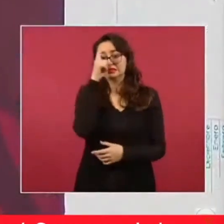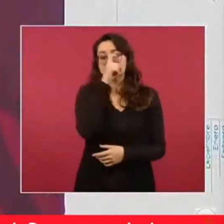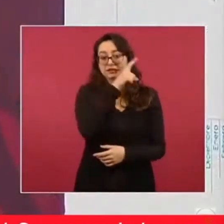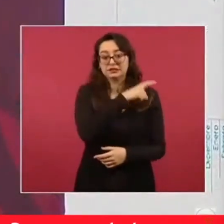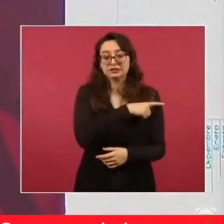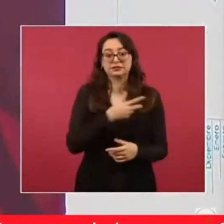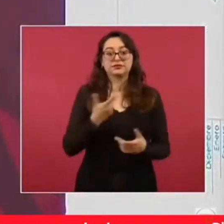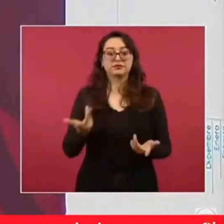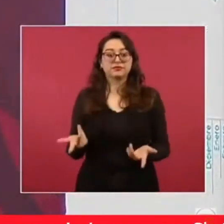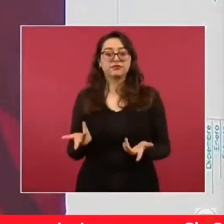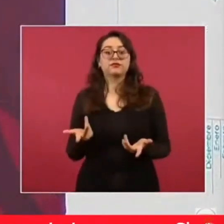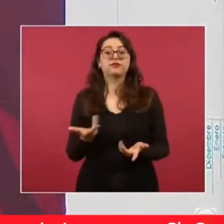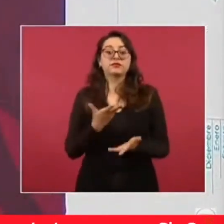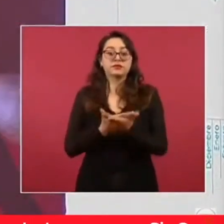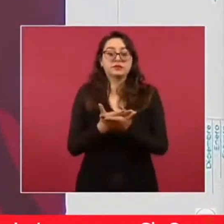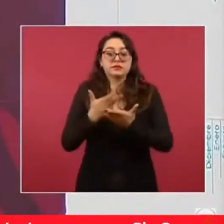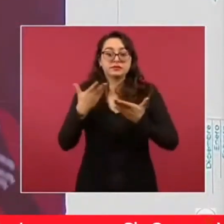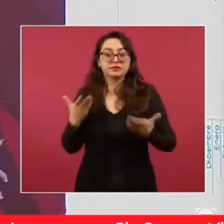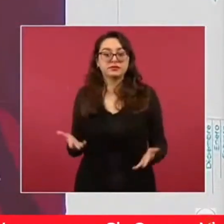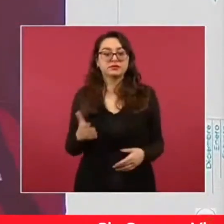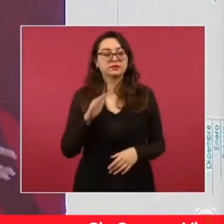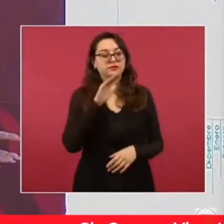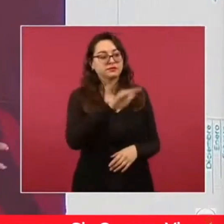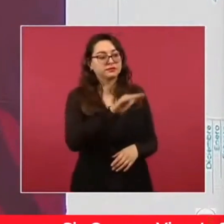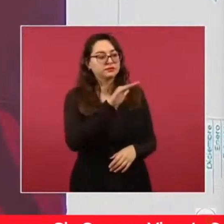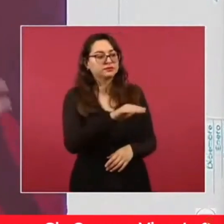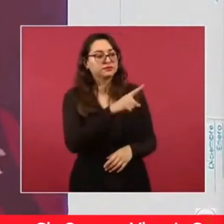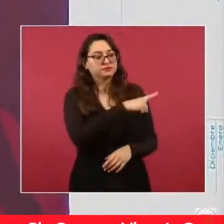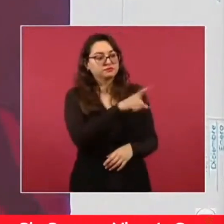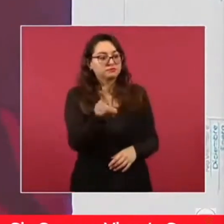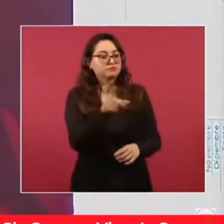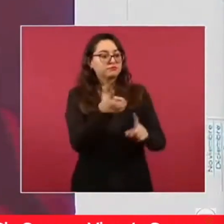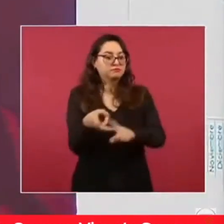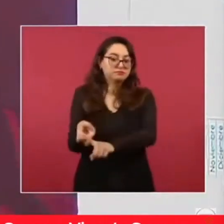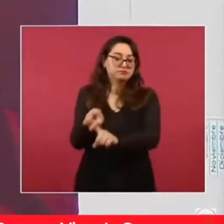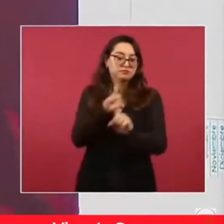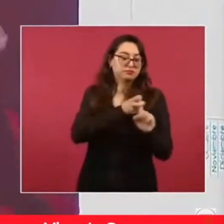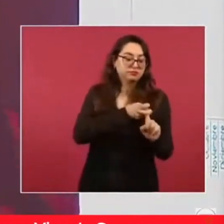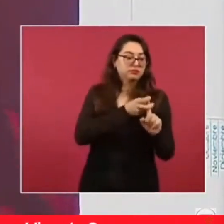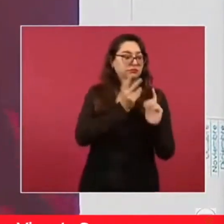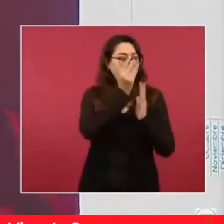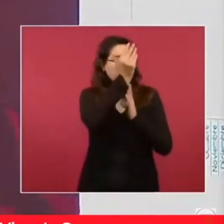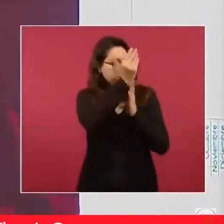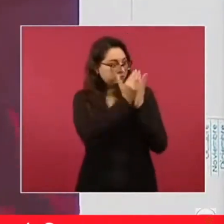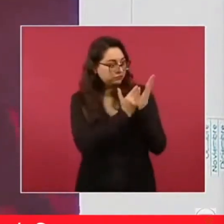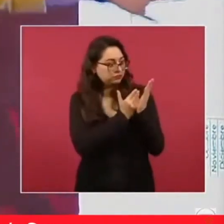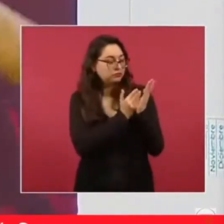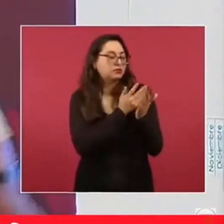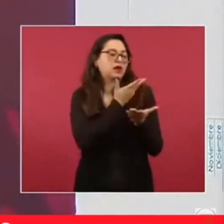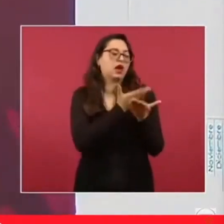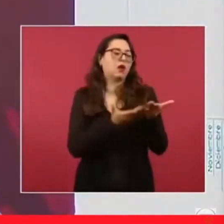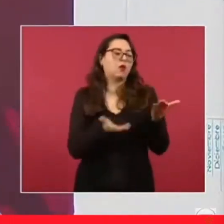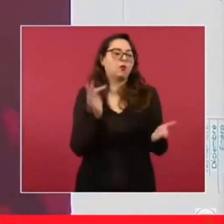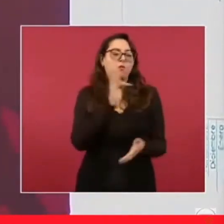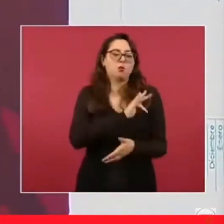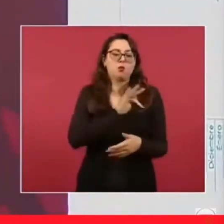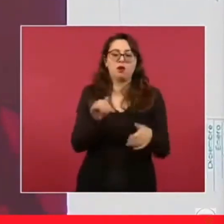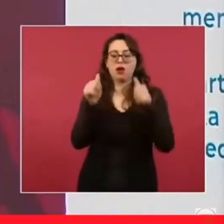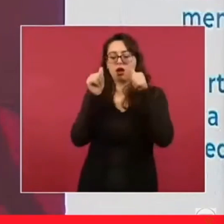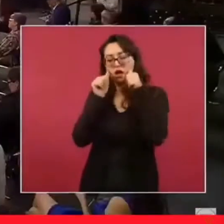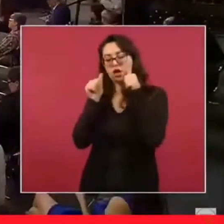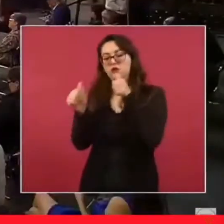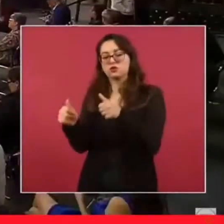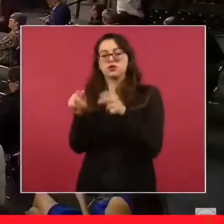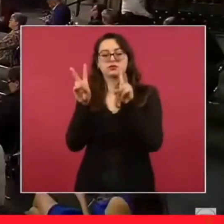como ha bajado ese delito que migren también su trabajo su dedicación y su esfuerzo atacar la